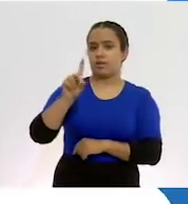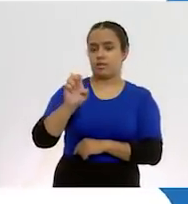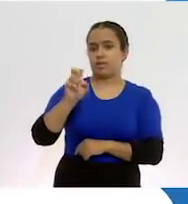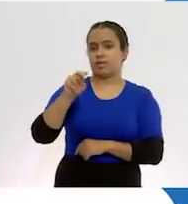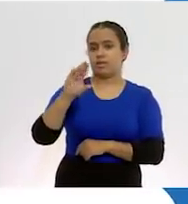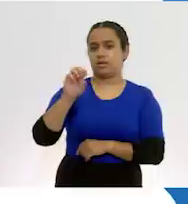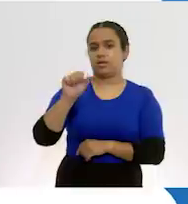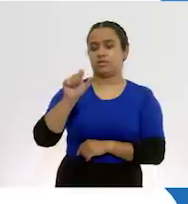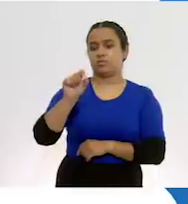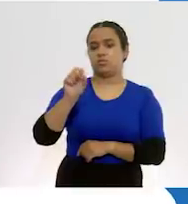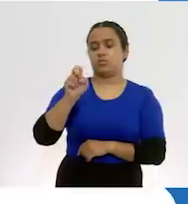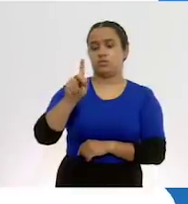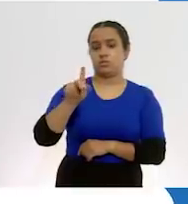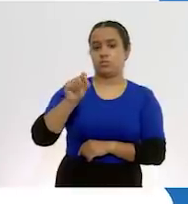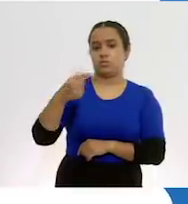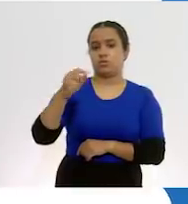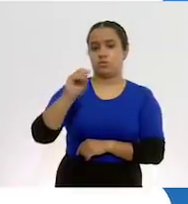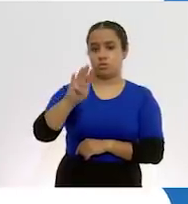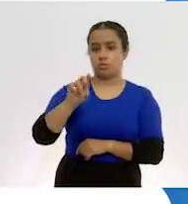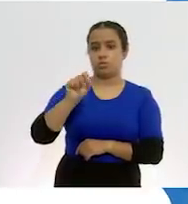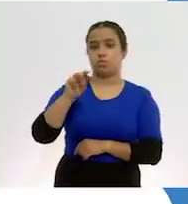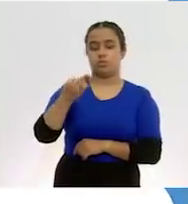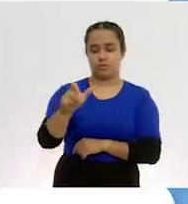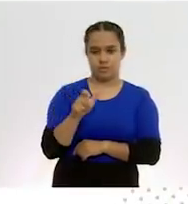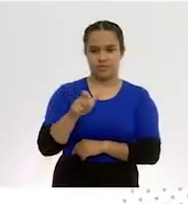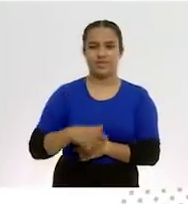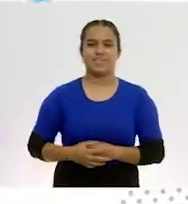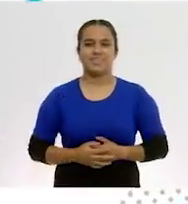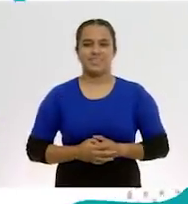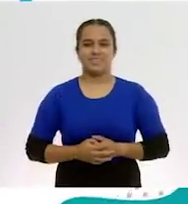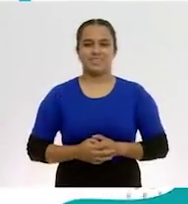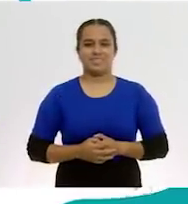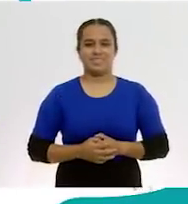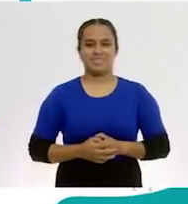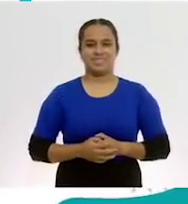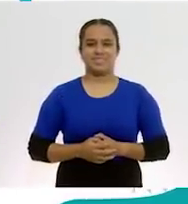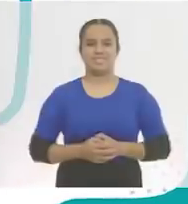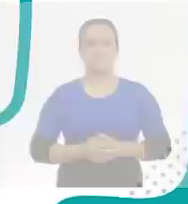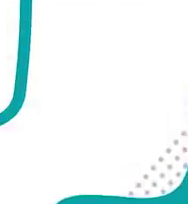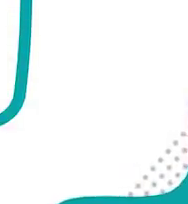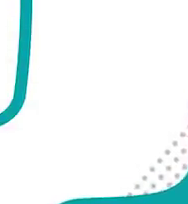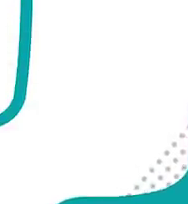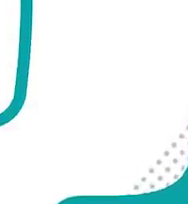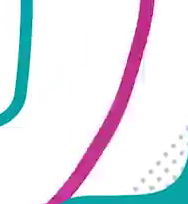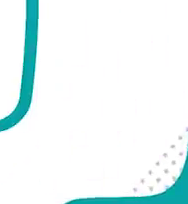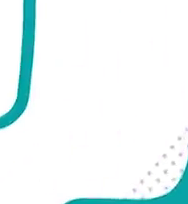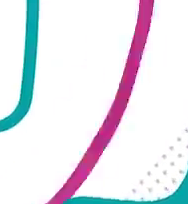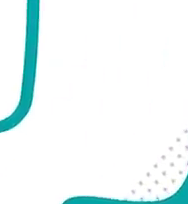aprendeencasa.sep.gob.mx. Thank you.